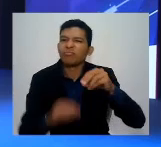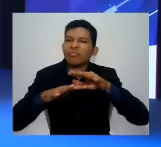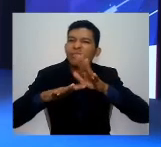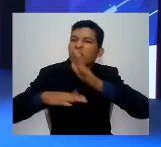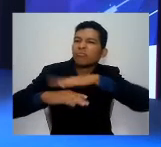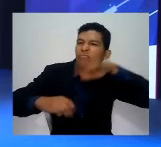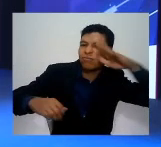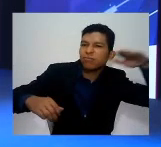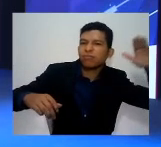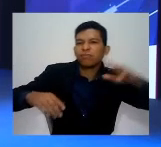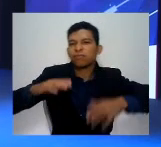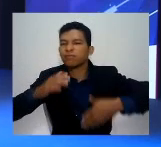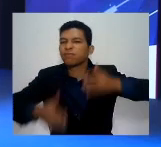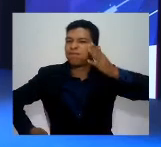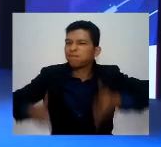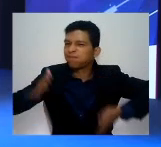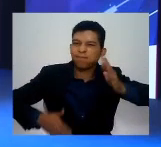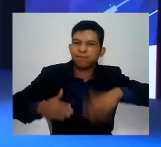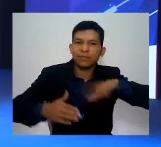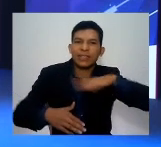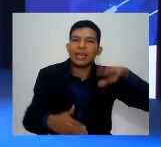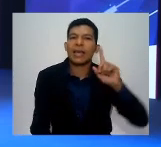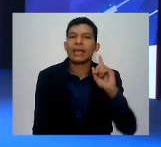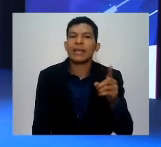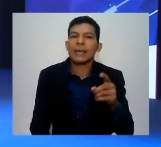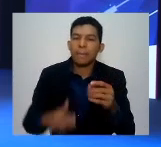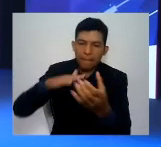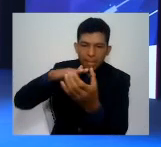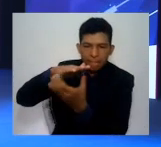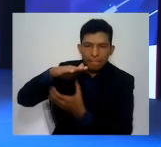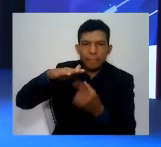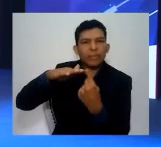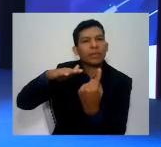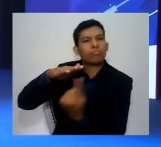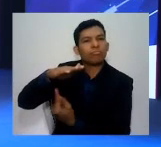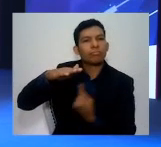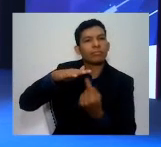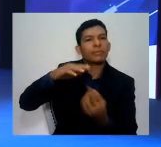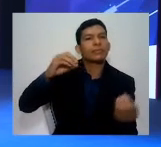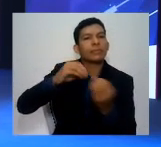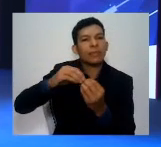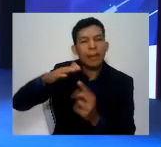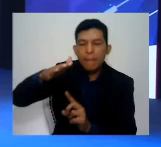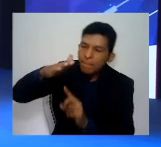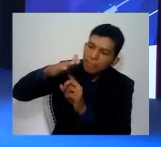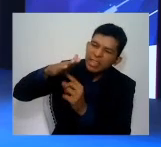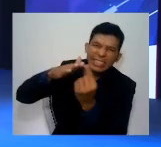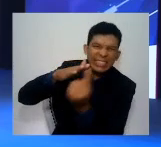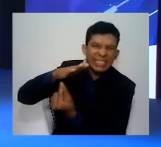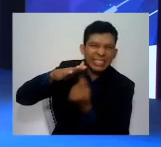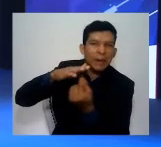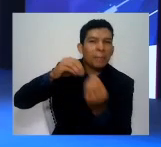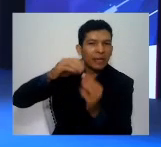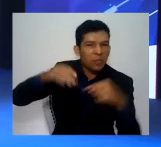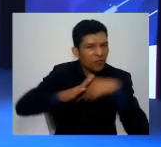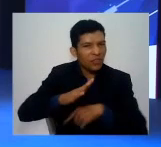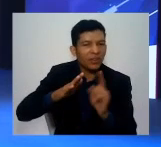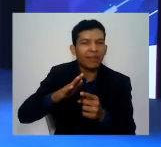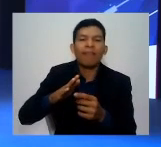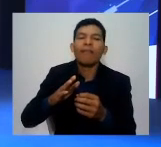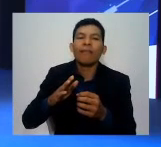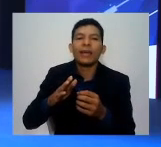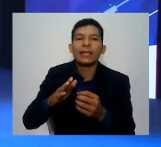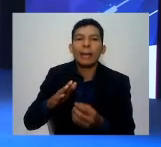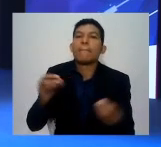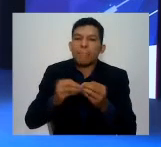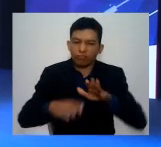imagen. Entonces, esa línea muy delgadita está justo en la línea de llegada. Y lo que sucede es que cuando uno